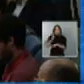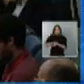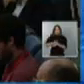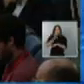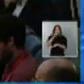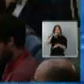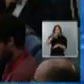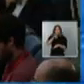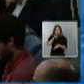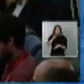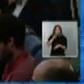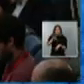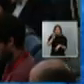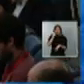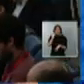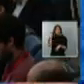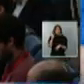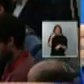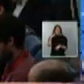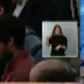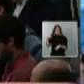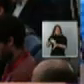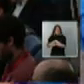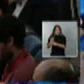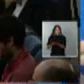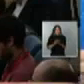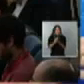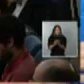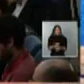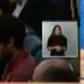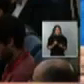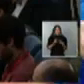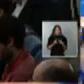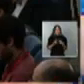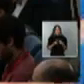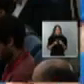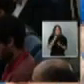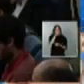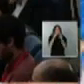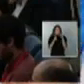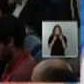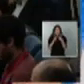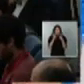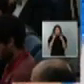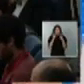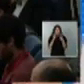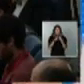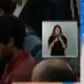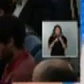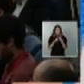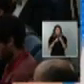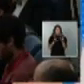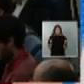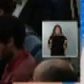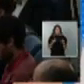podemos hacer para reducir el consumo de eso que tira tanto, ¿no? La calefacción en invierno y el aire acondicionado en verano. El aire